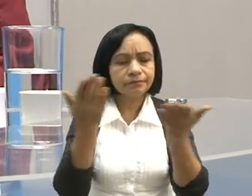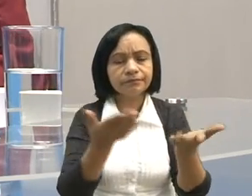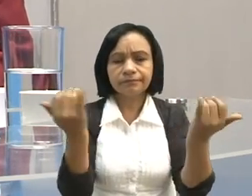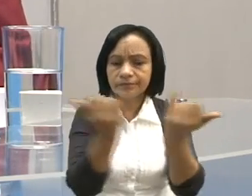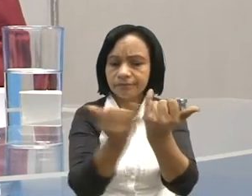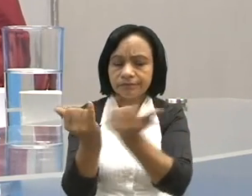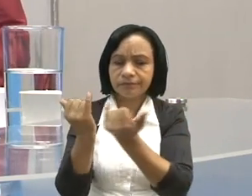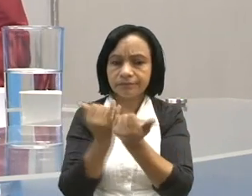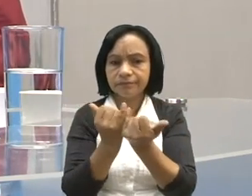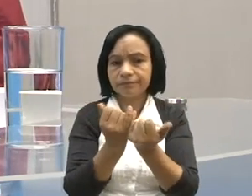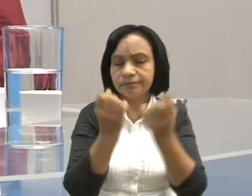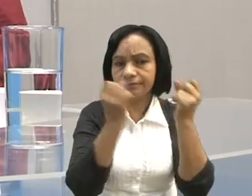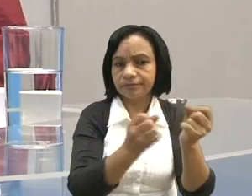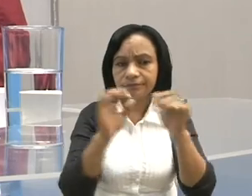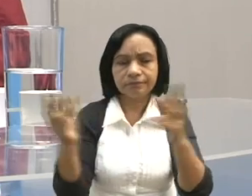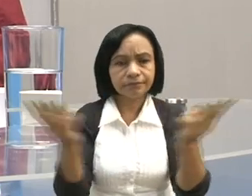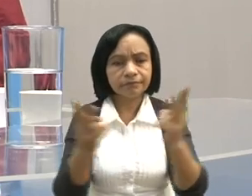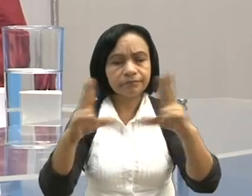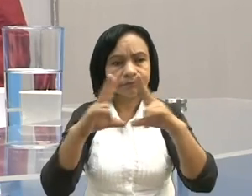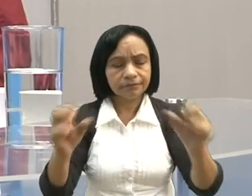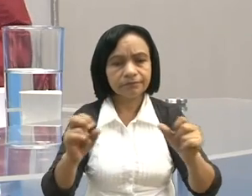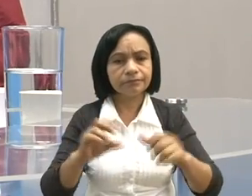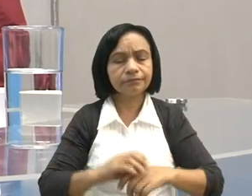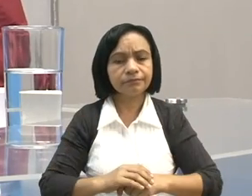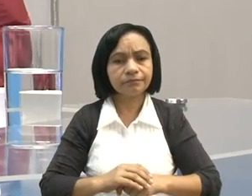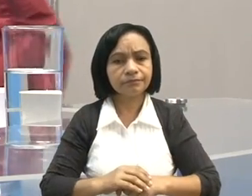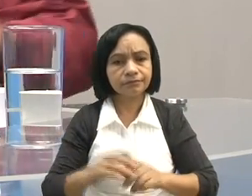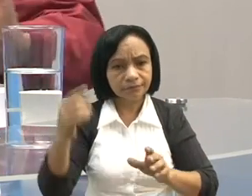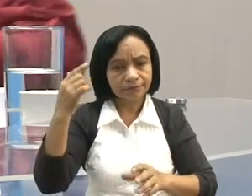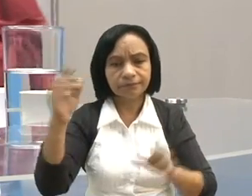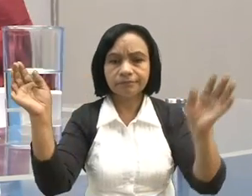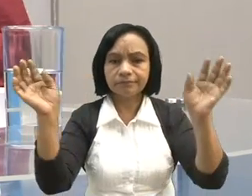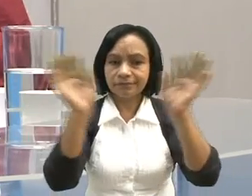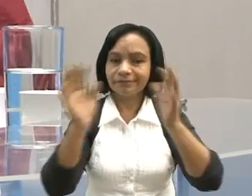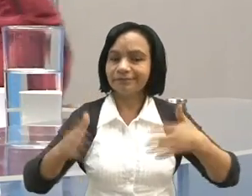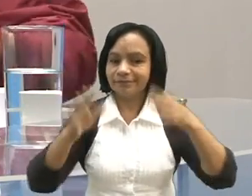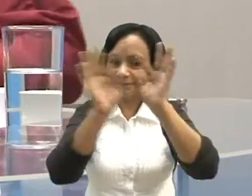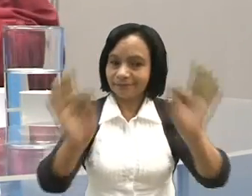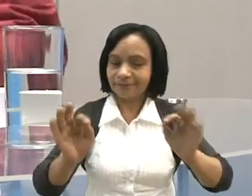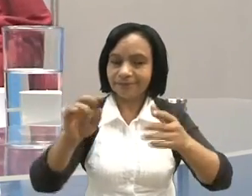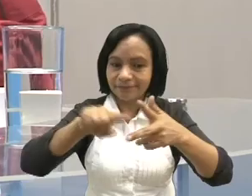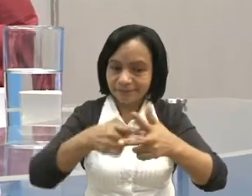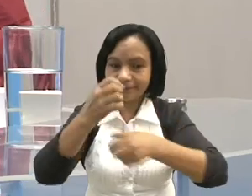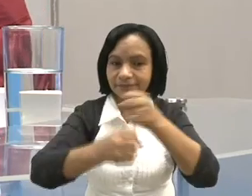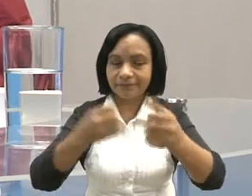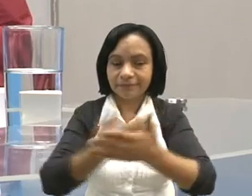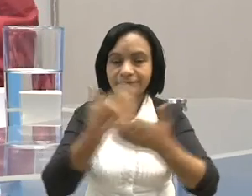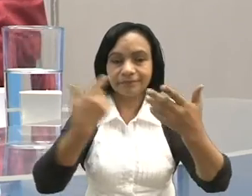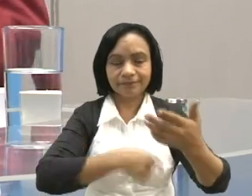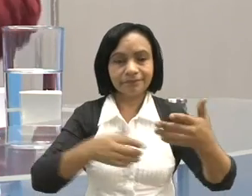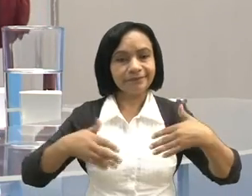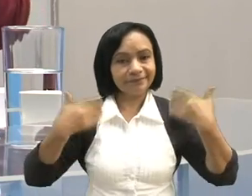mismas oportunidades a todos los nicaragüenses de salir adelante. Creo que felices por iniciar el año escolar, ahora felices,